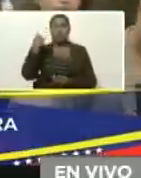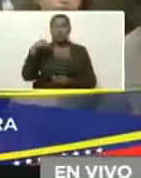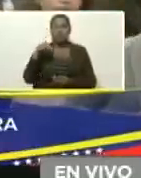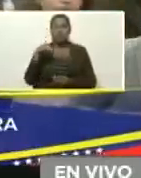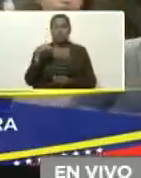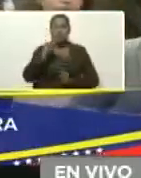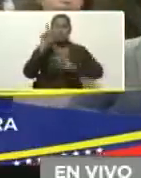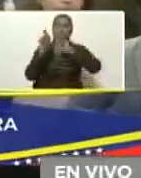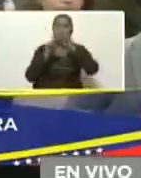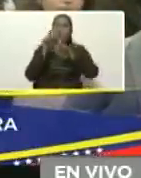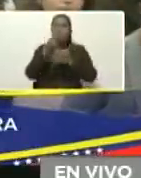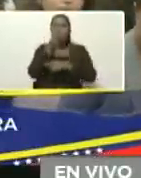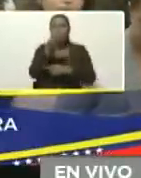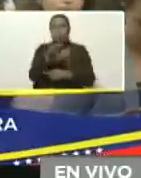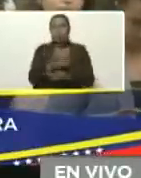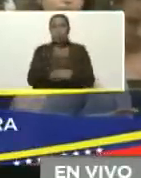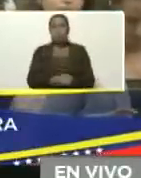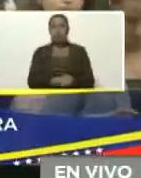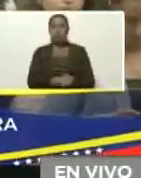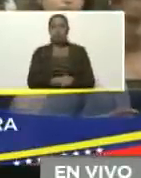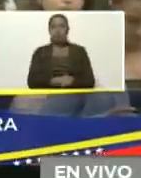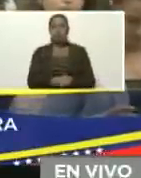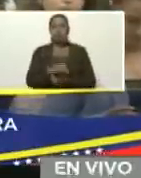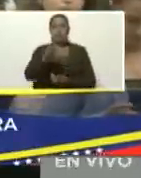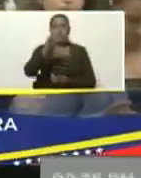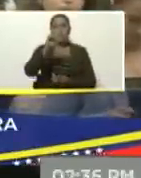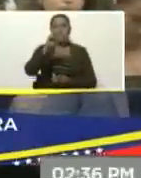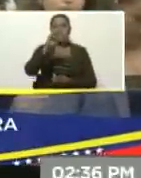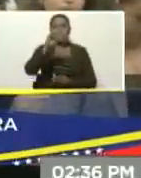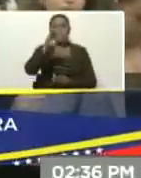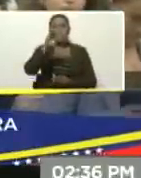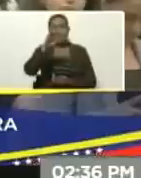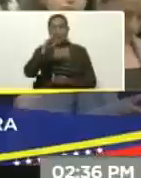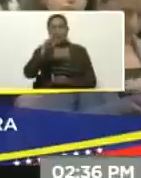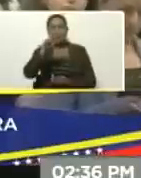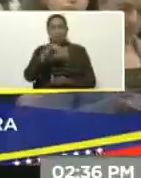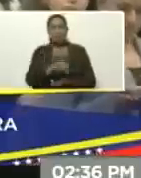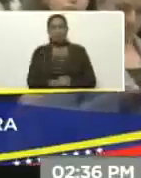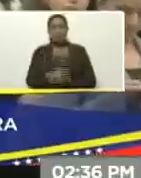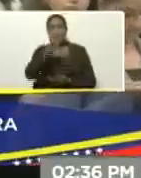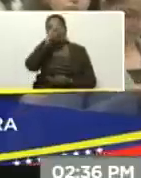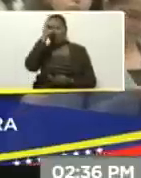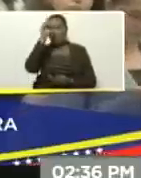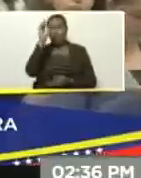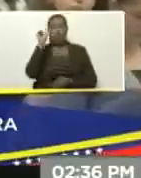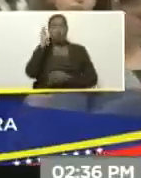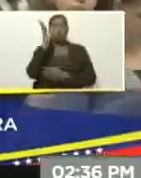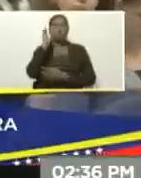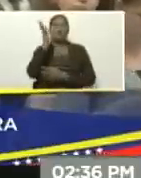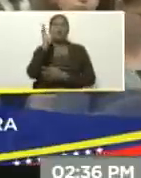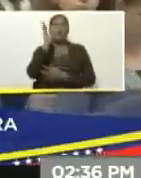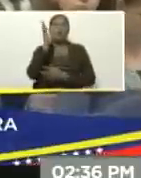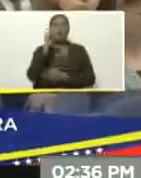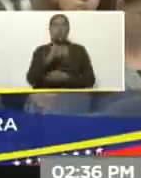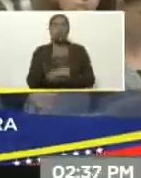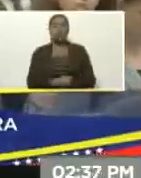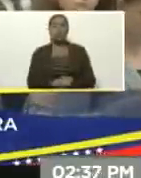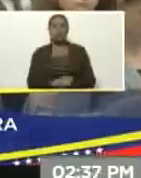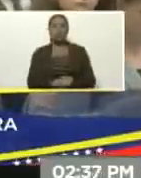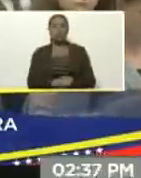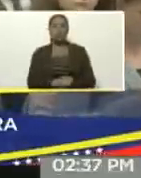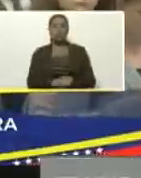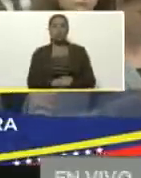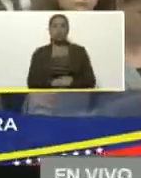una pregunta a usted. En Madrid vamos a tener una conferencia en Madrid